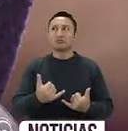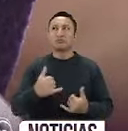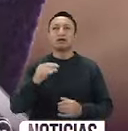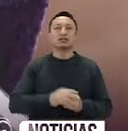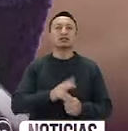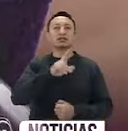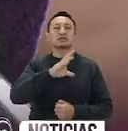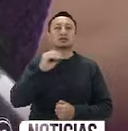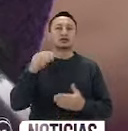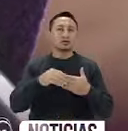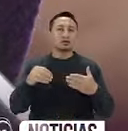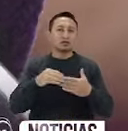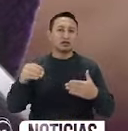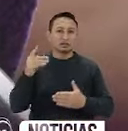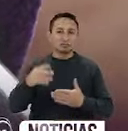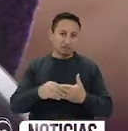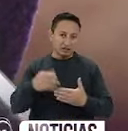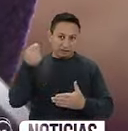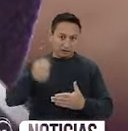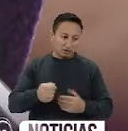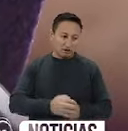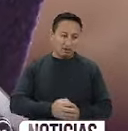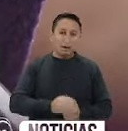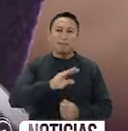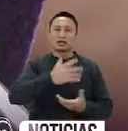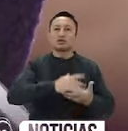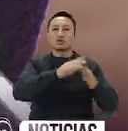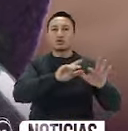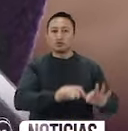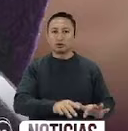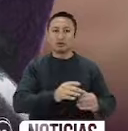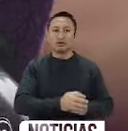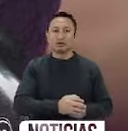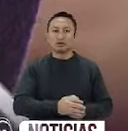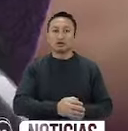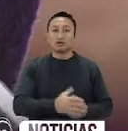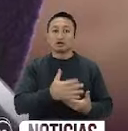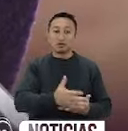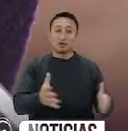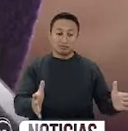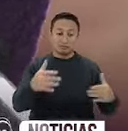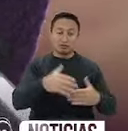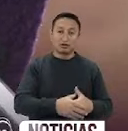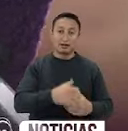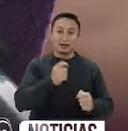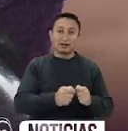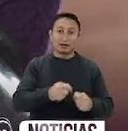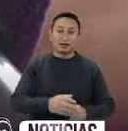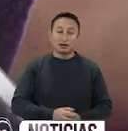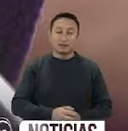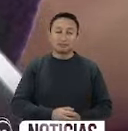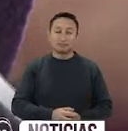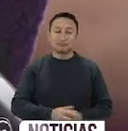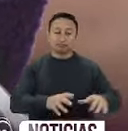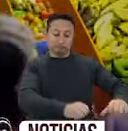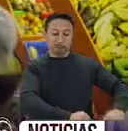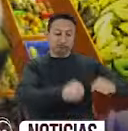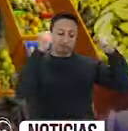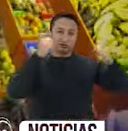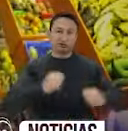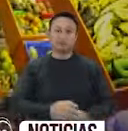que se llevaron, todo eso. Claro, la computadora, la caja, de lo que no pudieron llevar, rompieron la caja. A más de